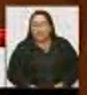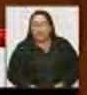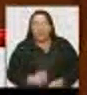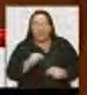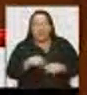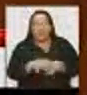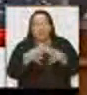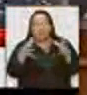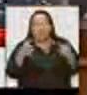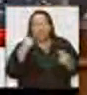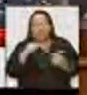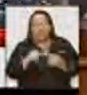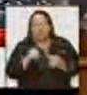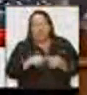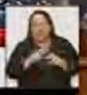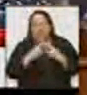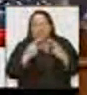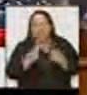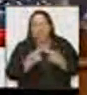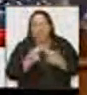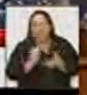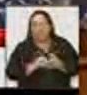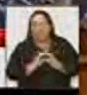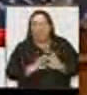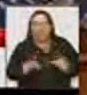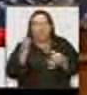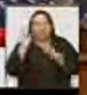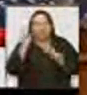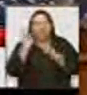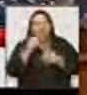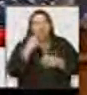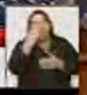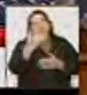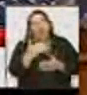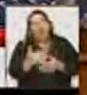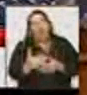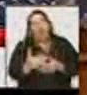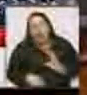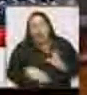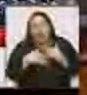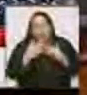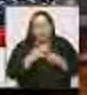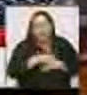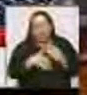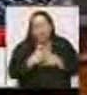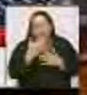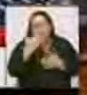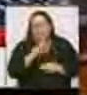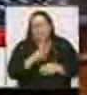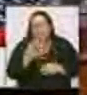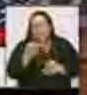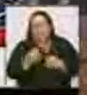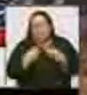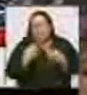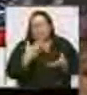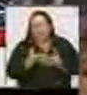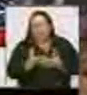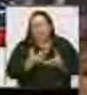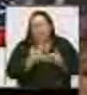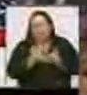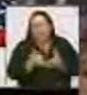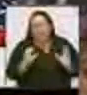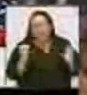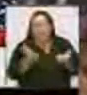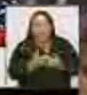crezca. Ese es el objetivo de esta reunión. Más allá de la exposición de los diagnósticos y las explicaciones que conocemos todos, es cómo ayudamos